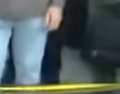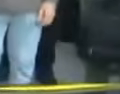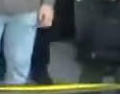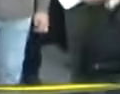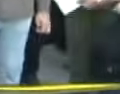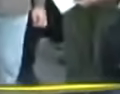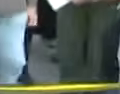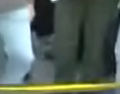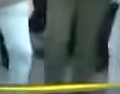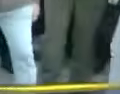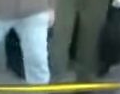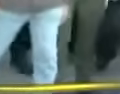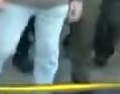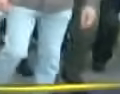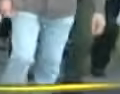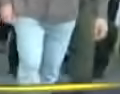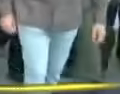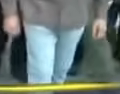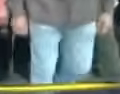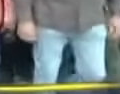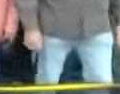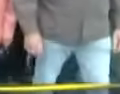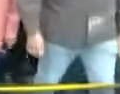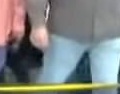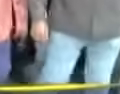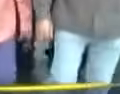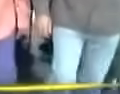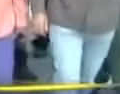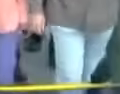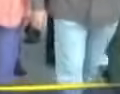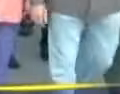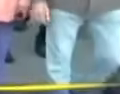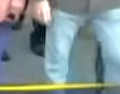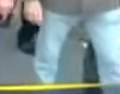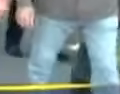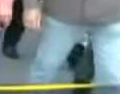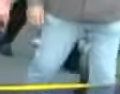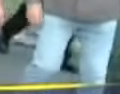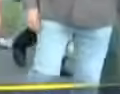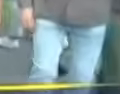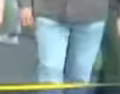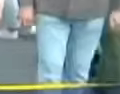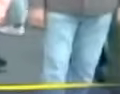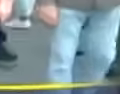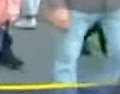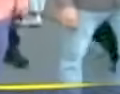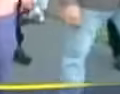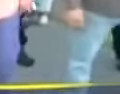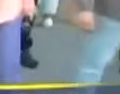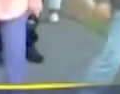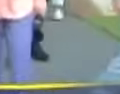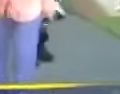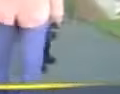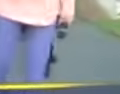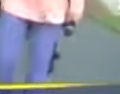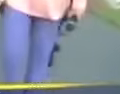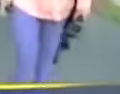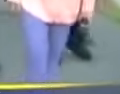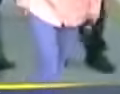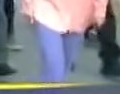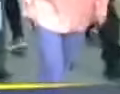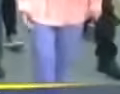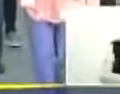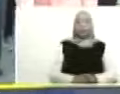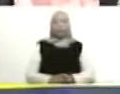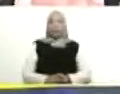soberana. Continuamos entonces. Esto es una belleza. Vengan a la Expoferia, 25 años que el pueblo llegó al poder. Mis